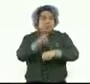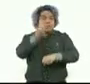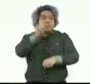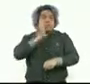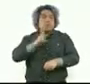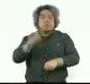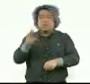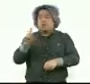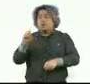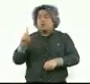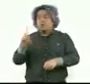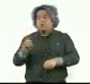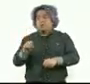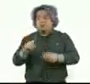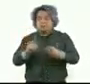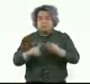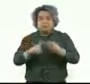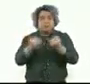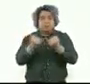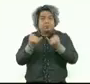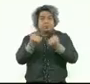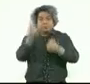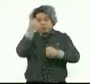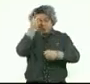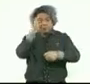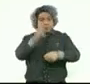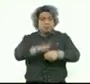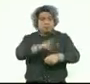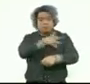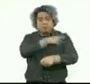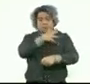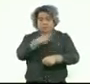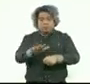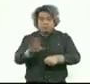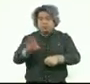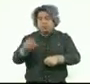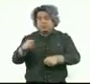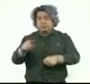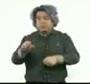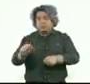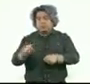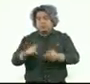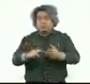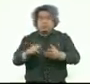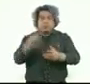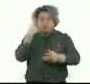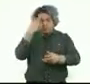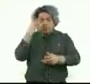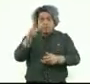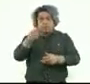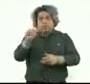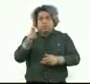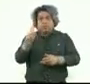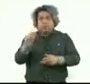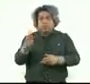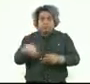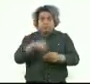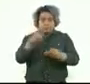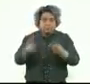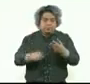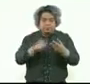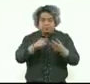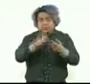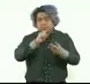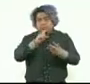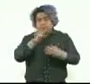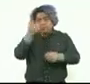Arellano, así como al director general del Instituto de Salud para el Bienestar, maestro Juan Antonio Ferrer Aguilar. Se encuentra con nosotros